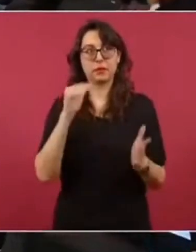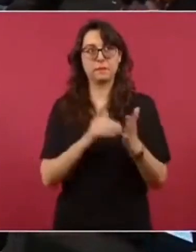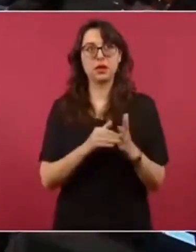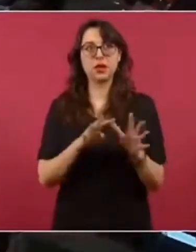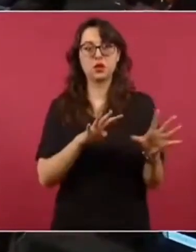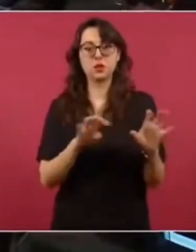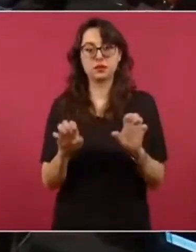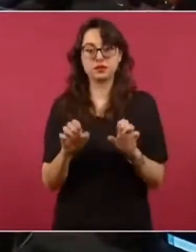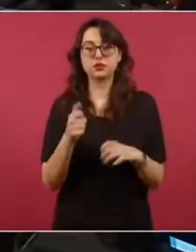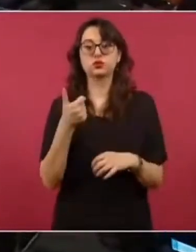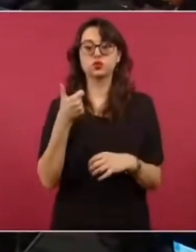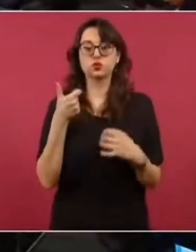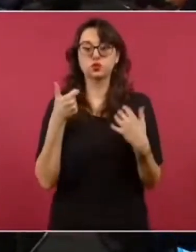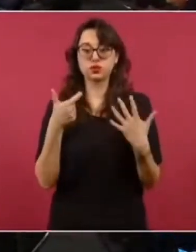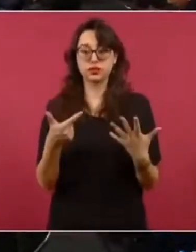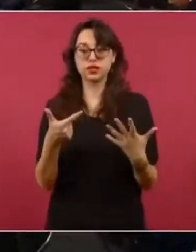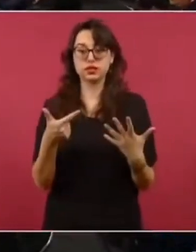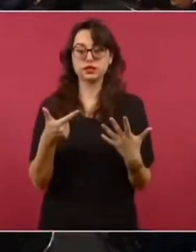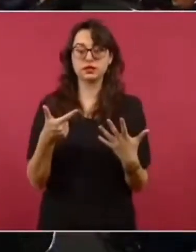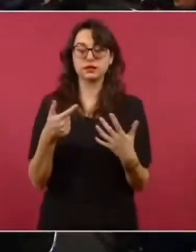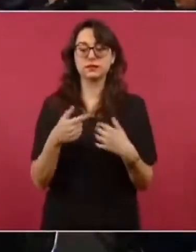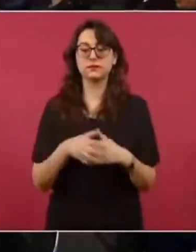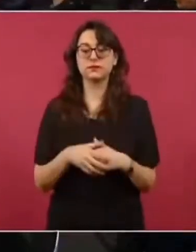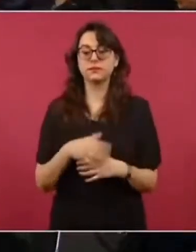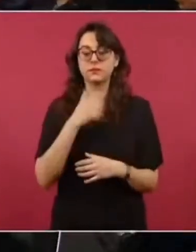1907. Ya en